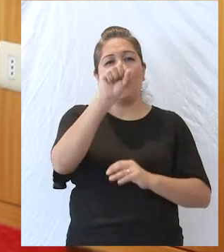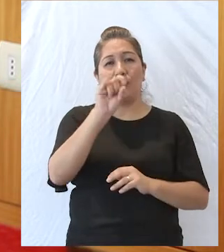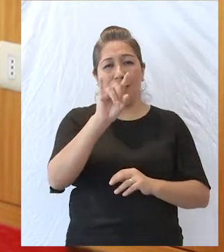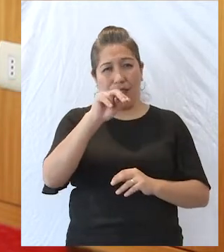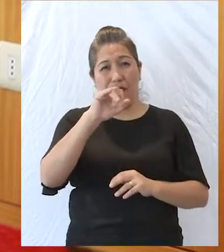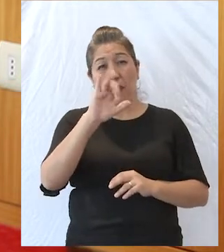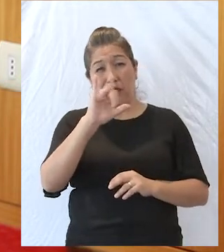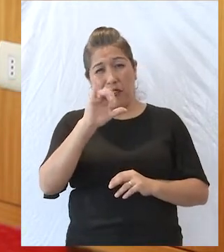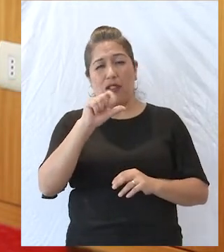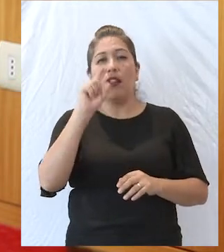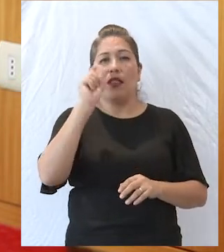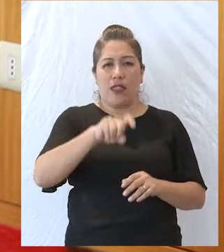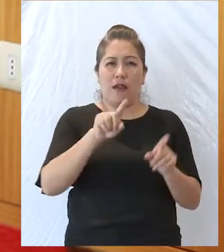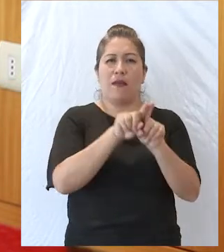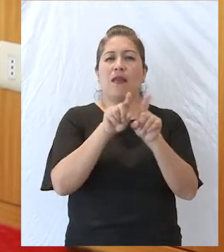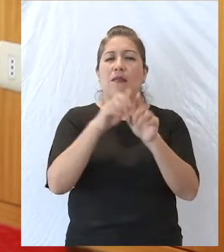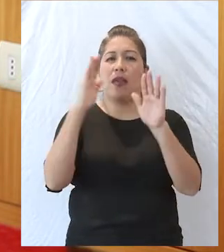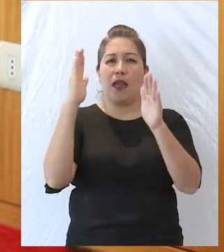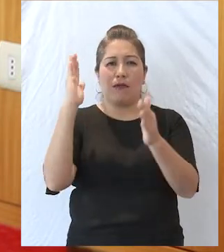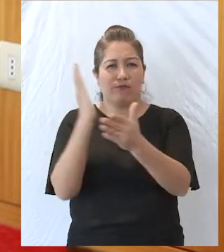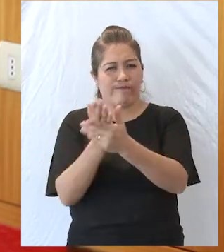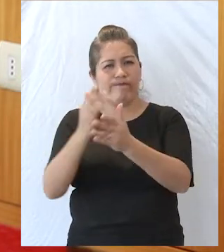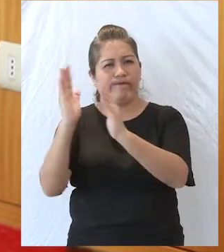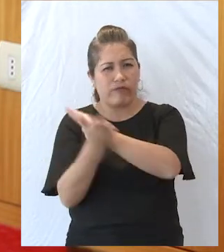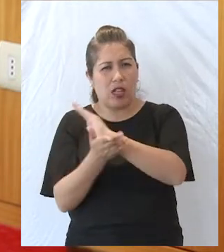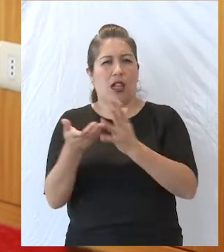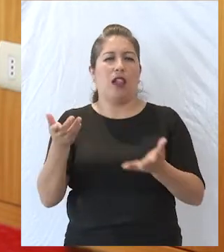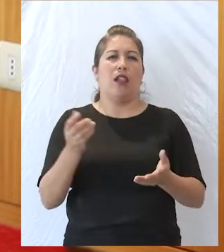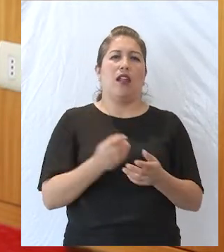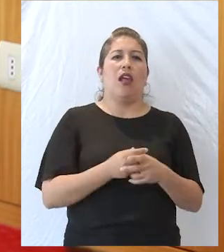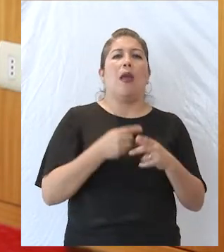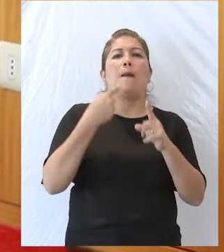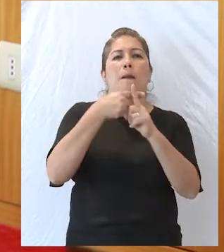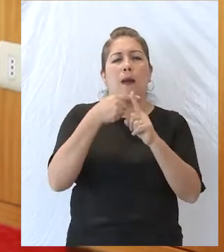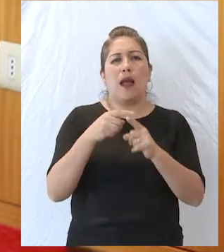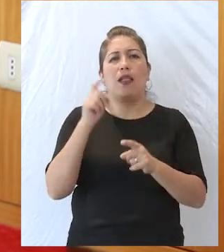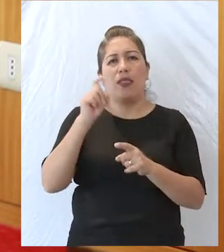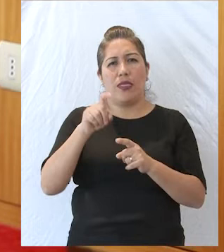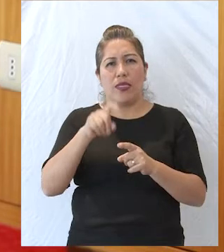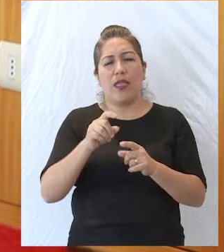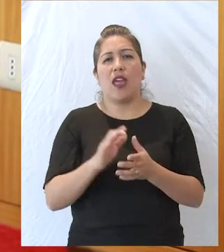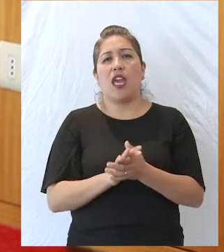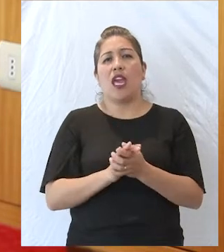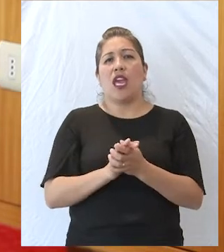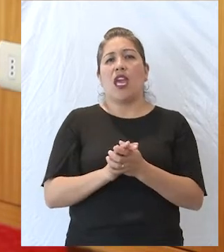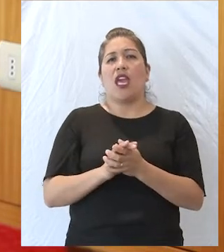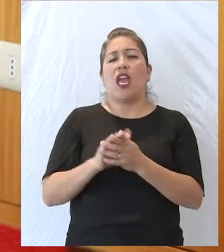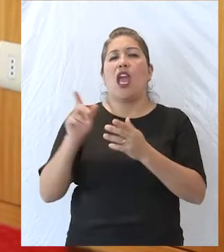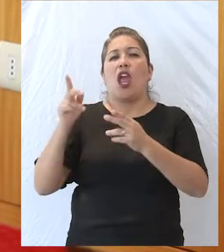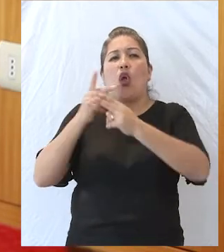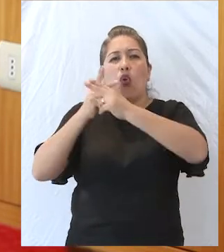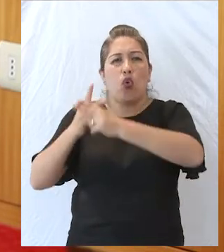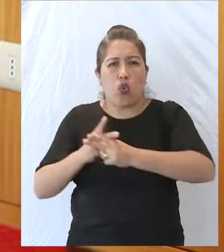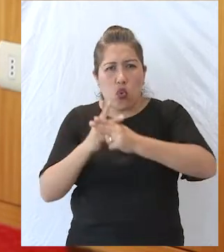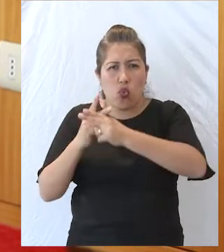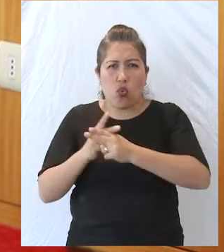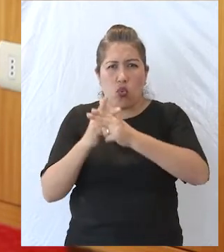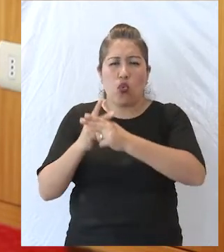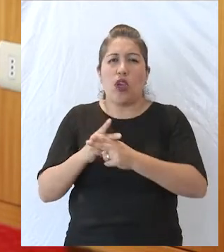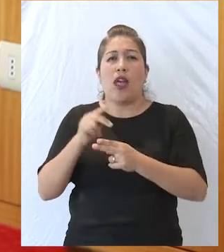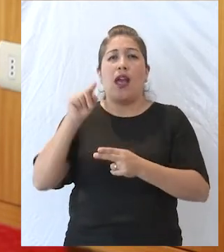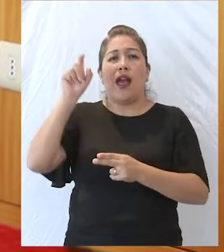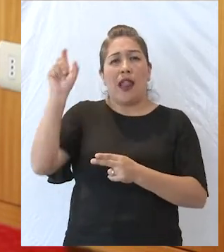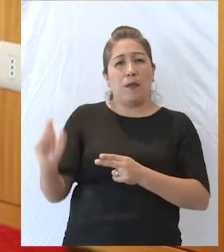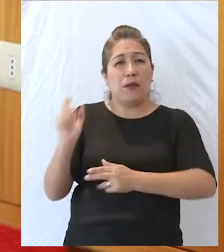modificación también que haya una infracción y sanción y que se establezca la nulidad de todos los